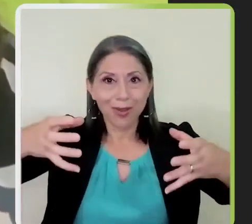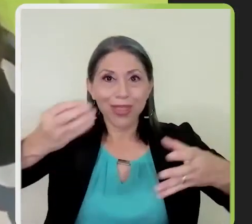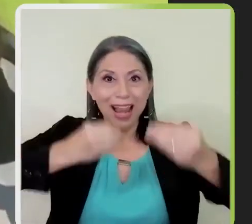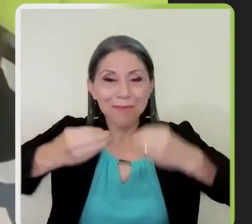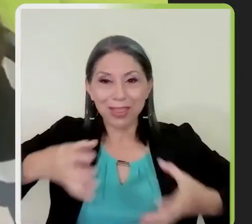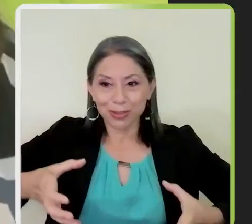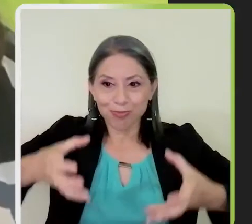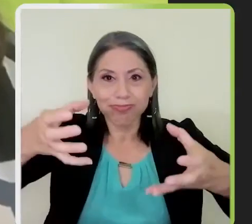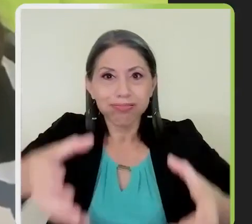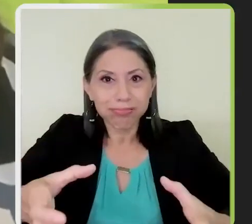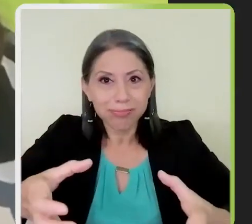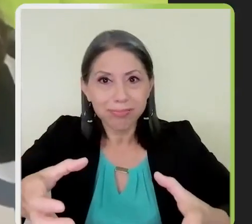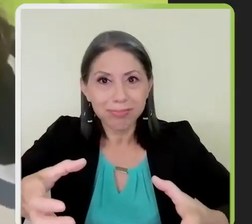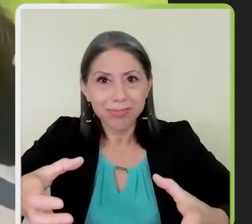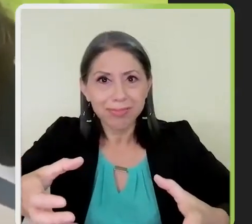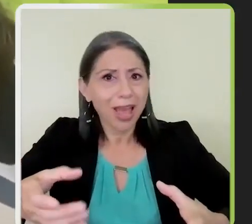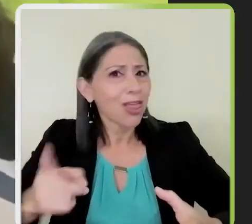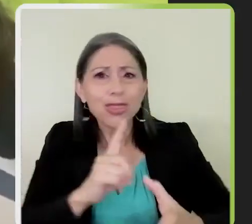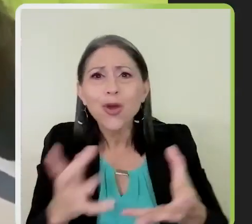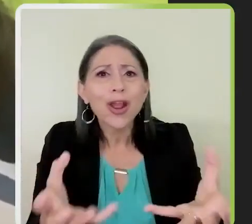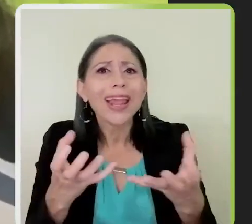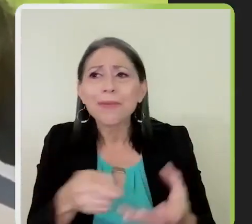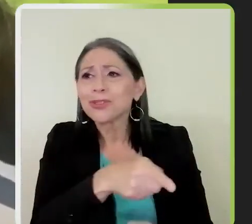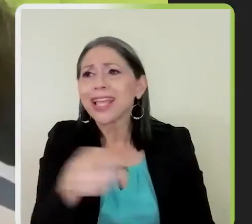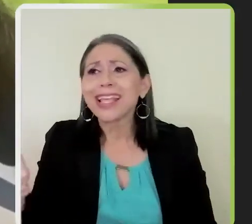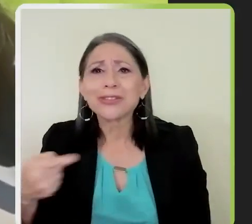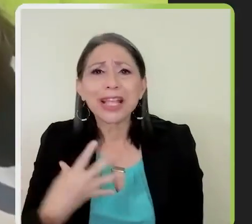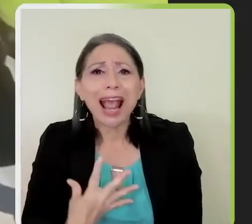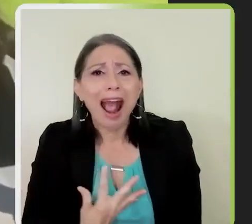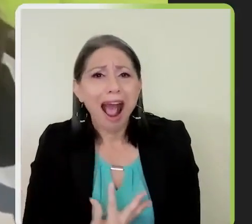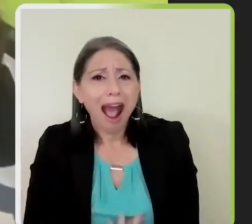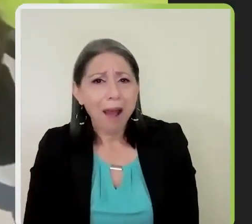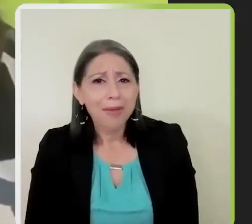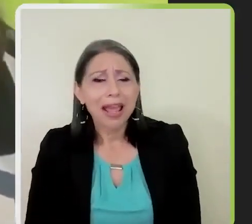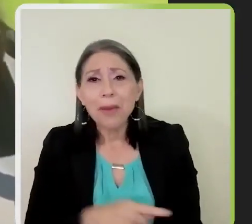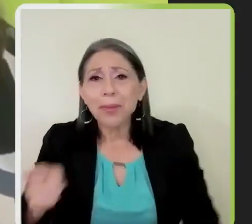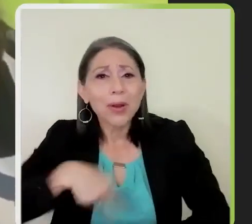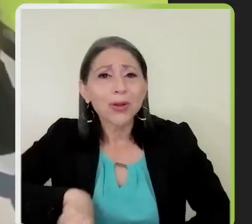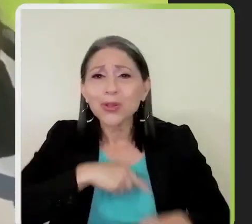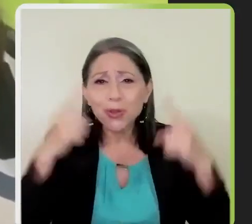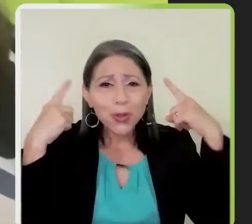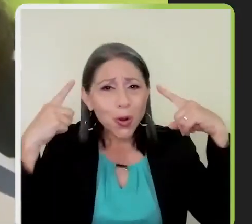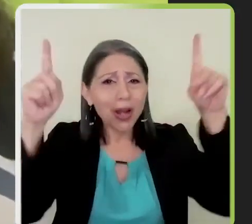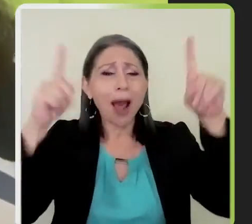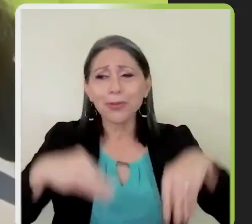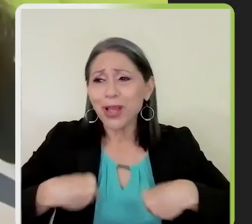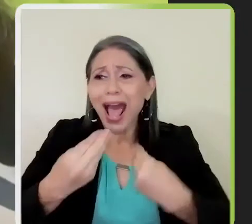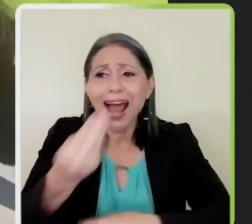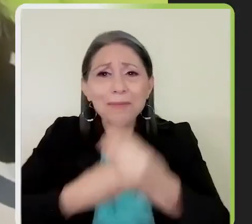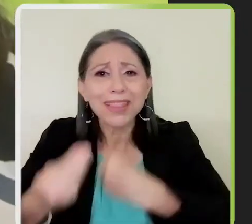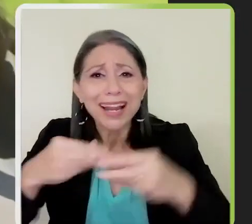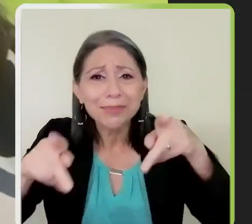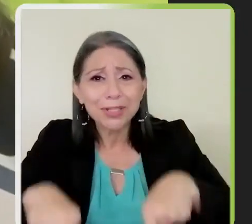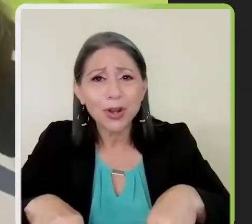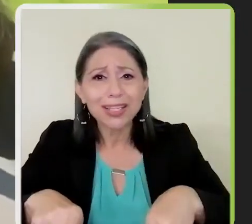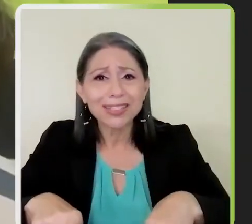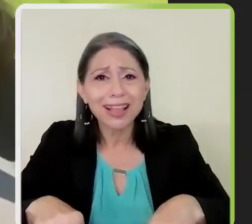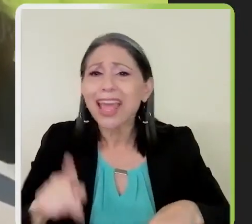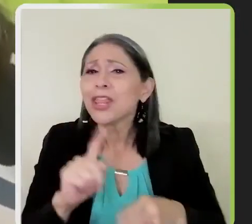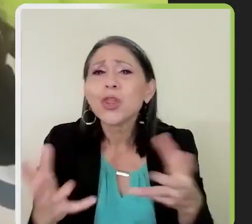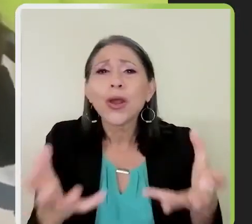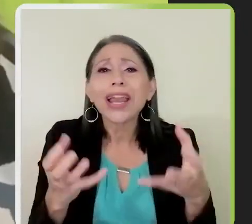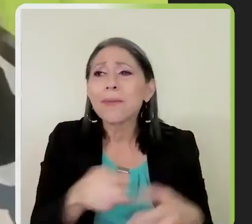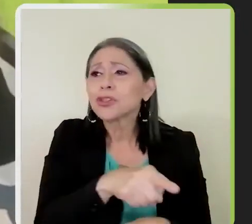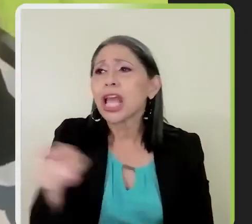no tenga hambre, pero no logramos, ¿verdad? Como Estado, alimentar a las personas. Y tampoco queremos que sientan que solo